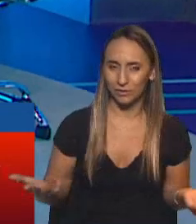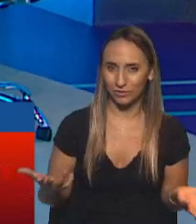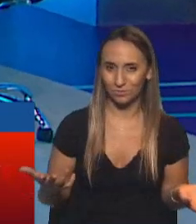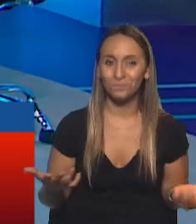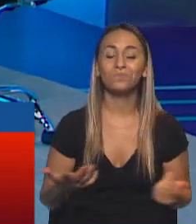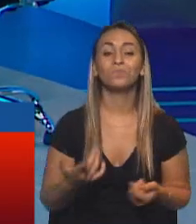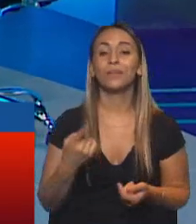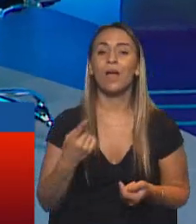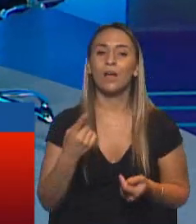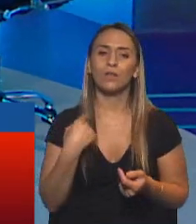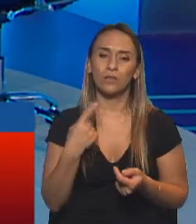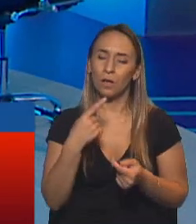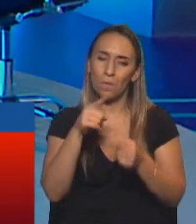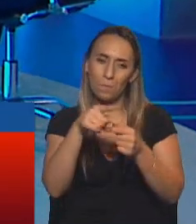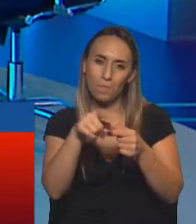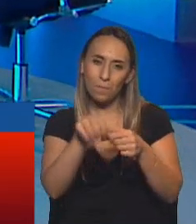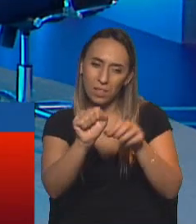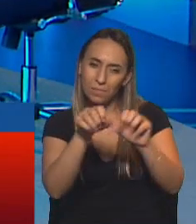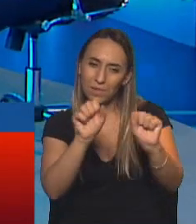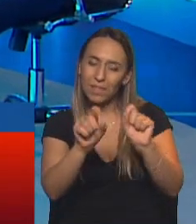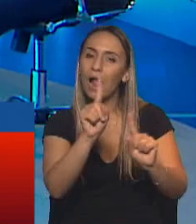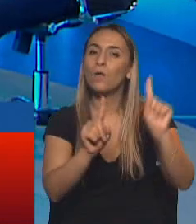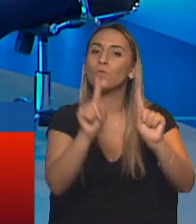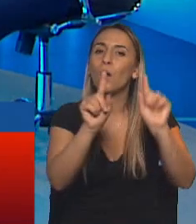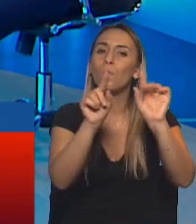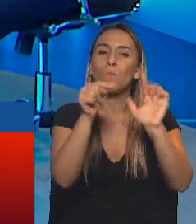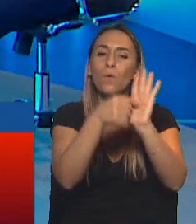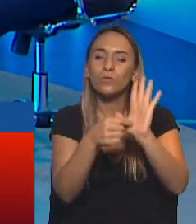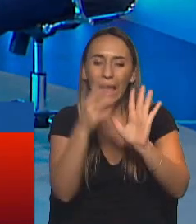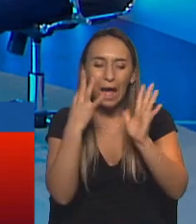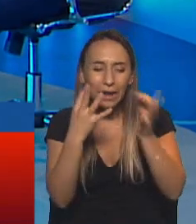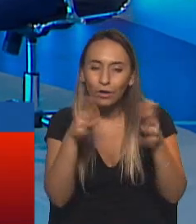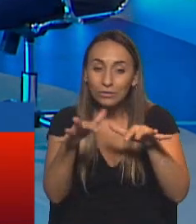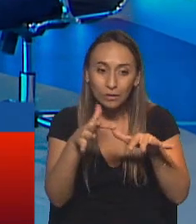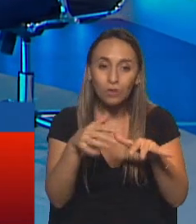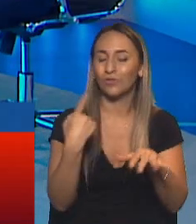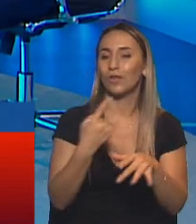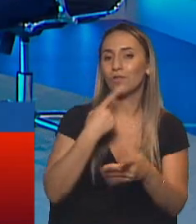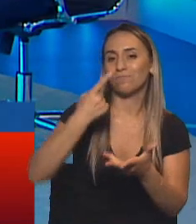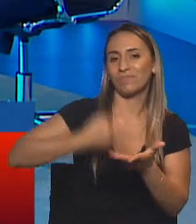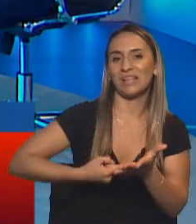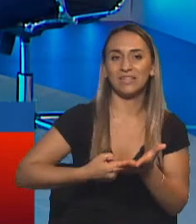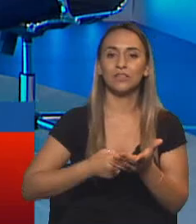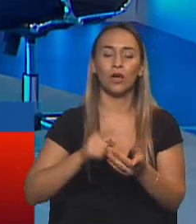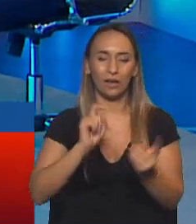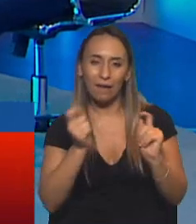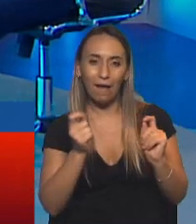aquellas cuestiones nos hacen ser mejores en las políticas públicas y por supuesto construir una sociedad